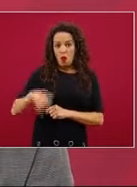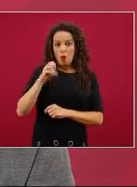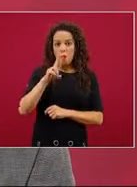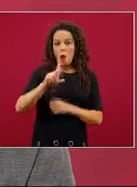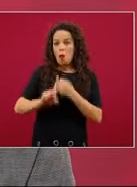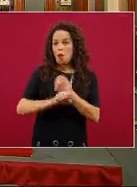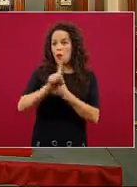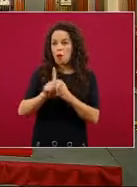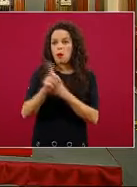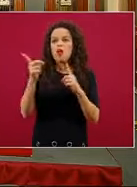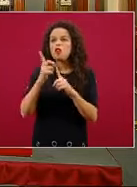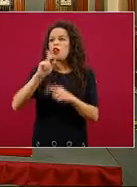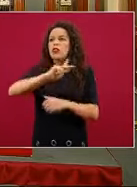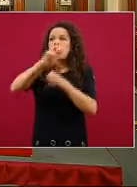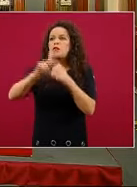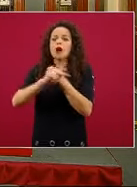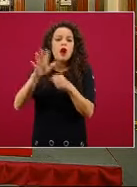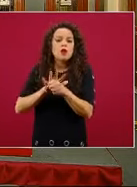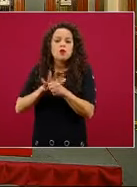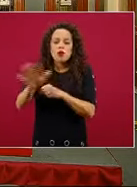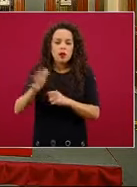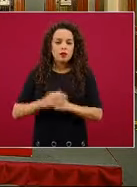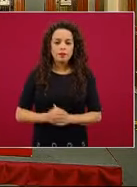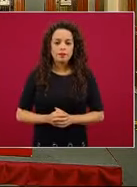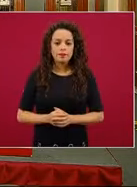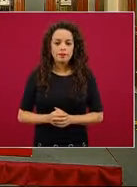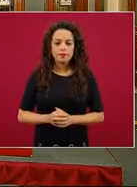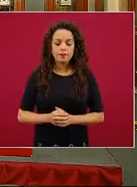territorio de una nación. En fenómenos